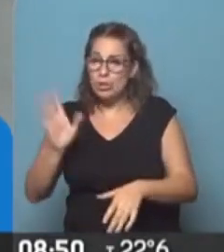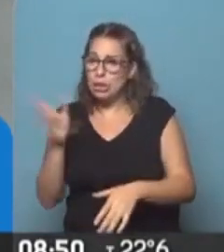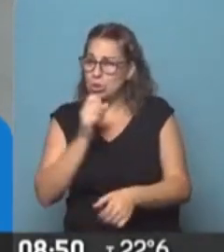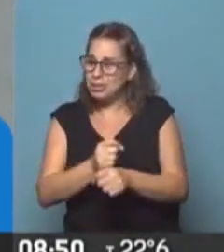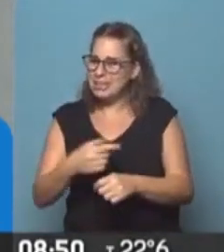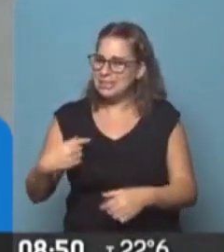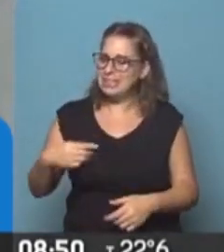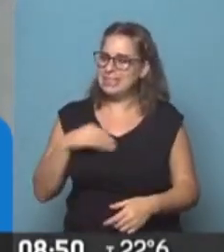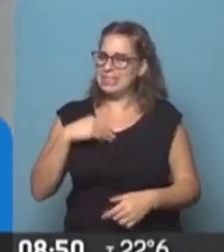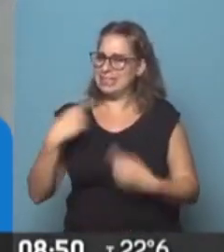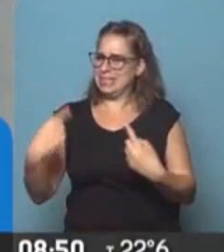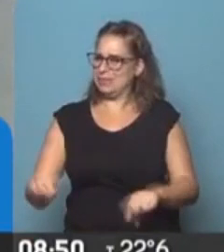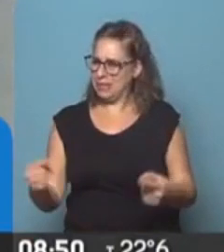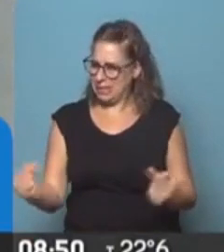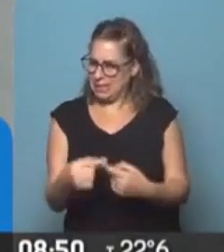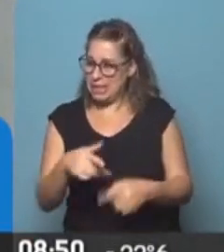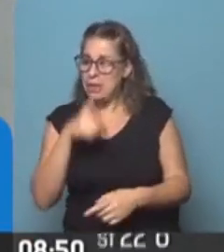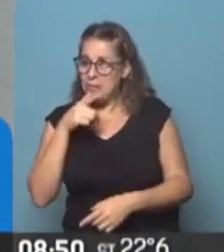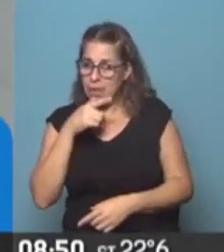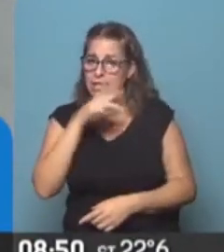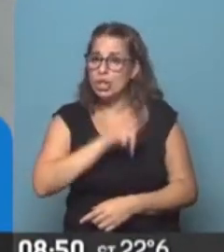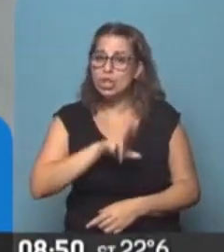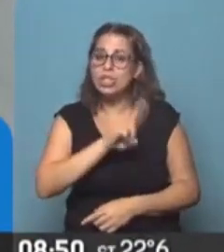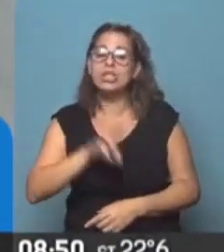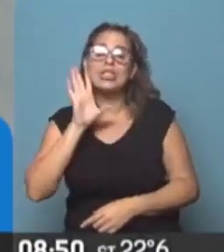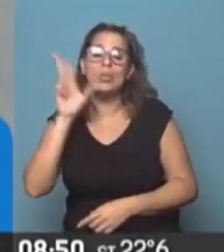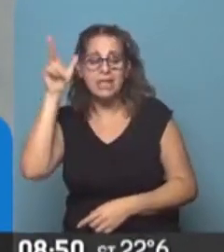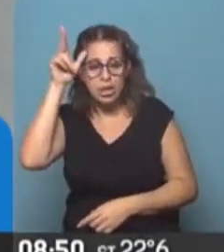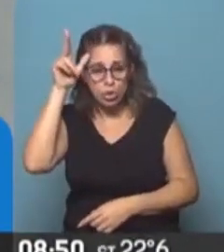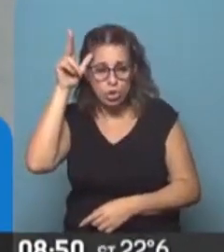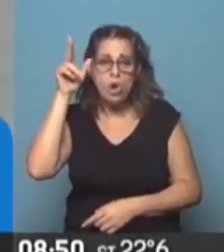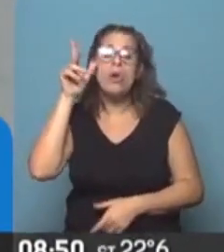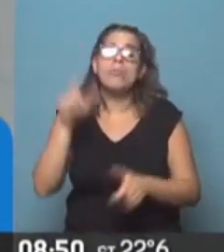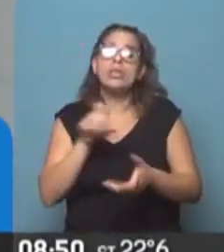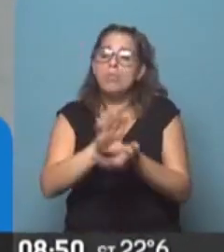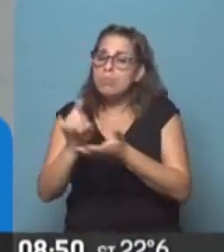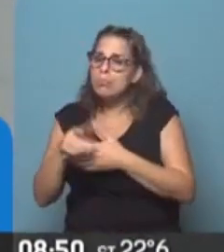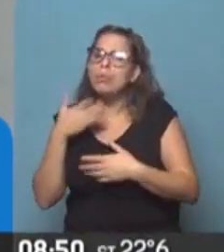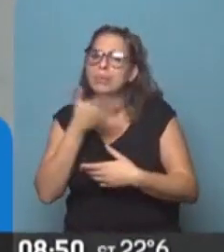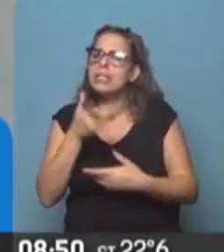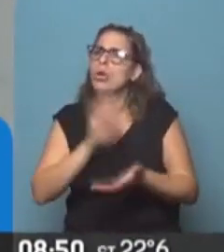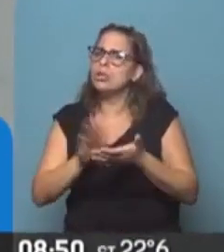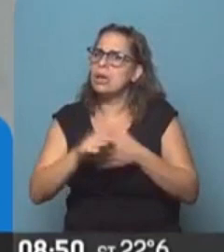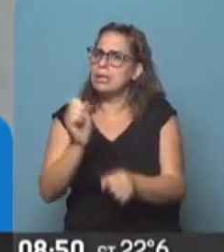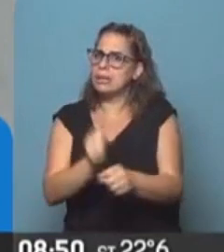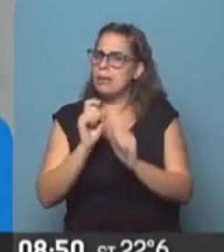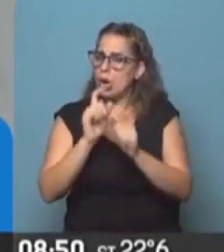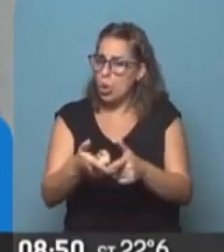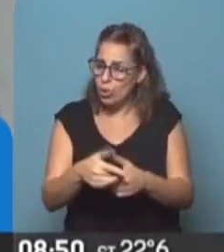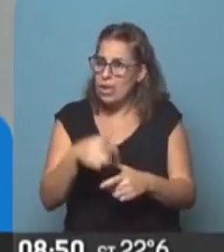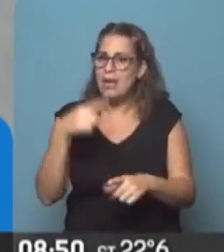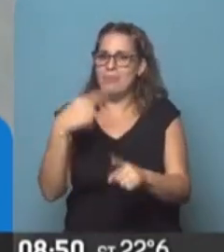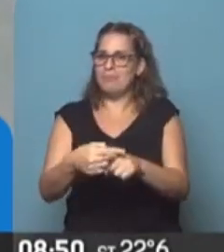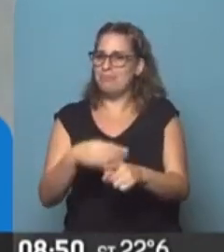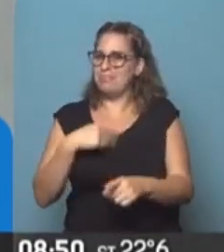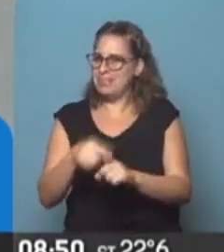trabajadores. No creo que sean optimistas los 258 trabajadores del INTI que están despedidos reclamando su reincorporación, ni los de Río Turbio, ni los del